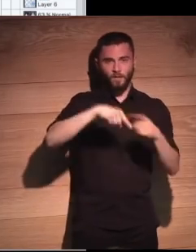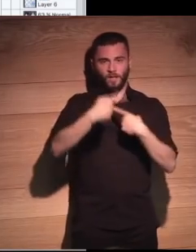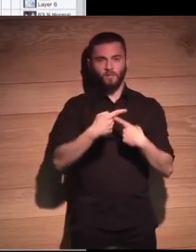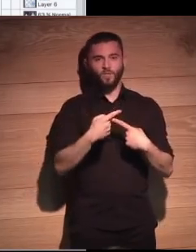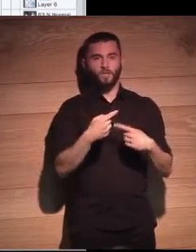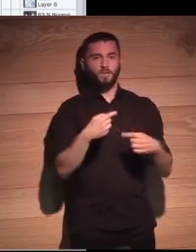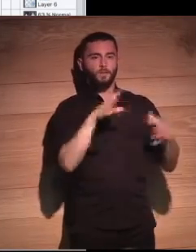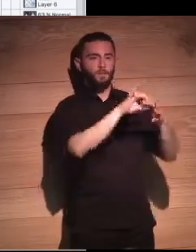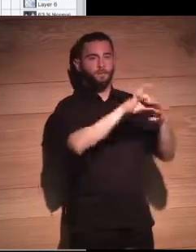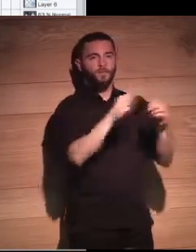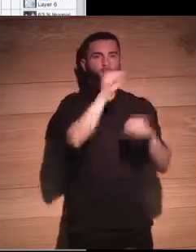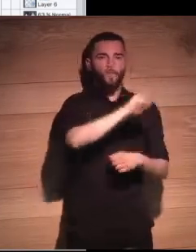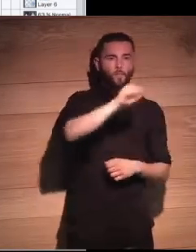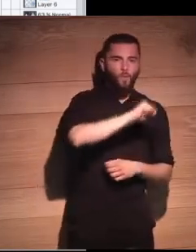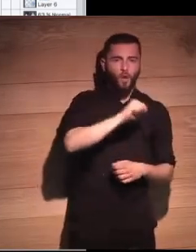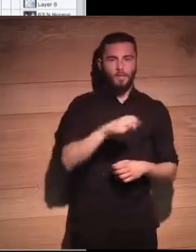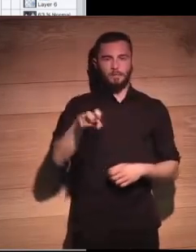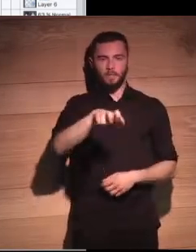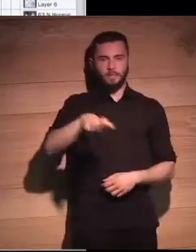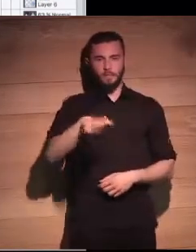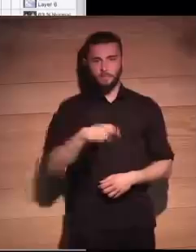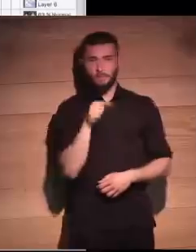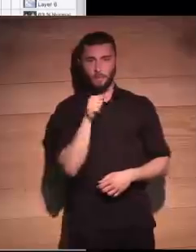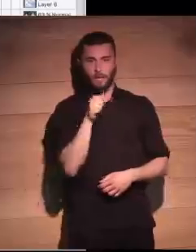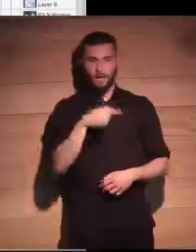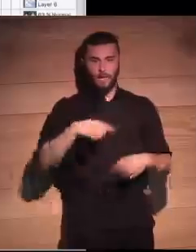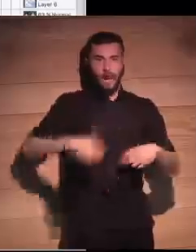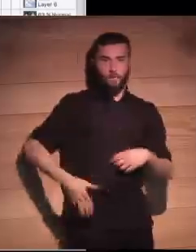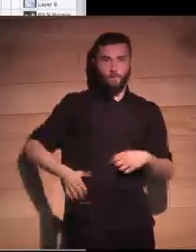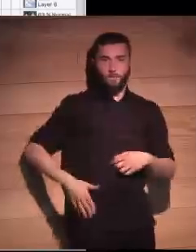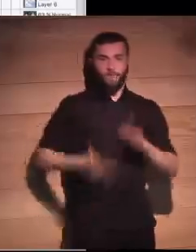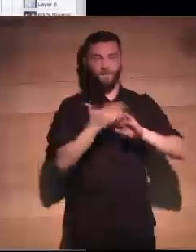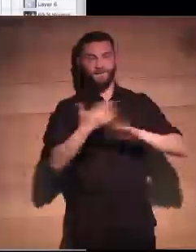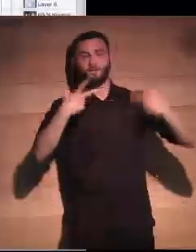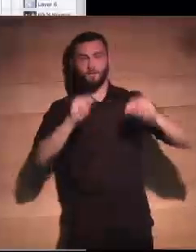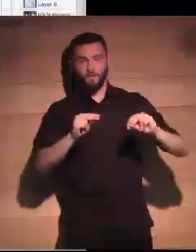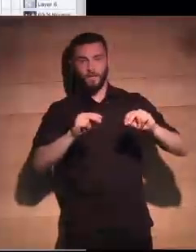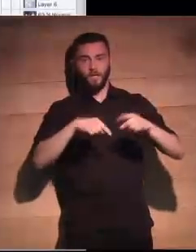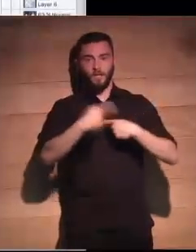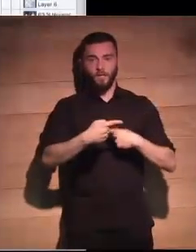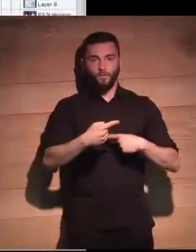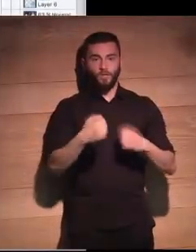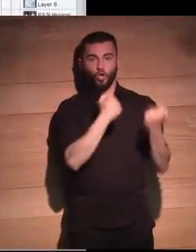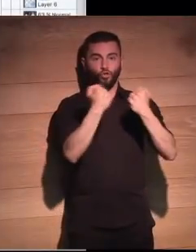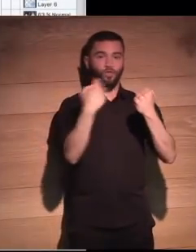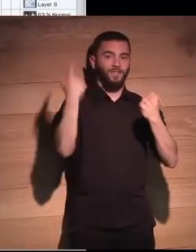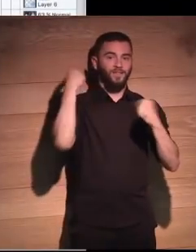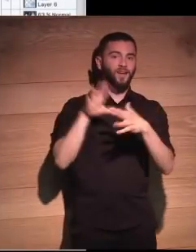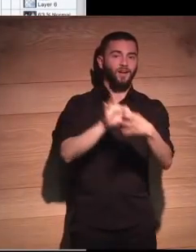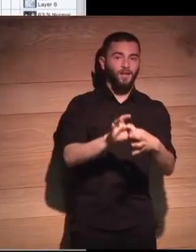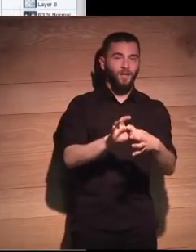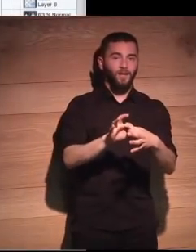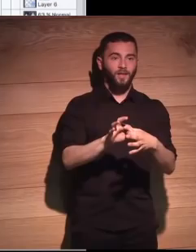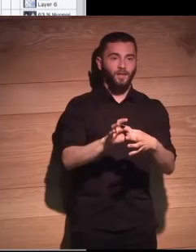¿no? Entonces, veis, aquí mismo estoy terminando la pierna que luego se va a superponer sobre los coches de detrás y esa parte que